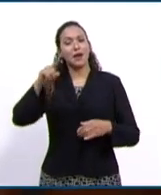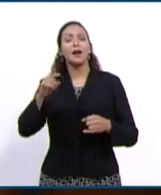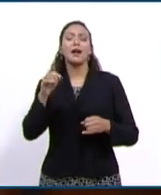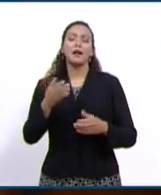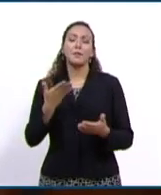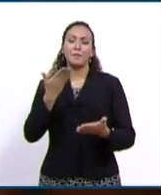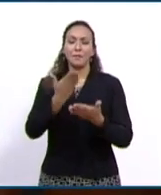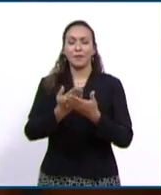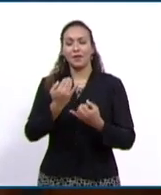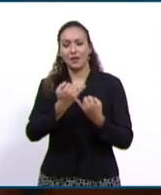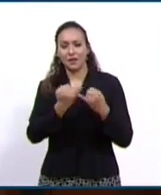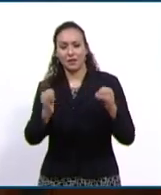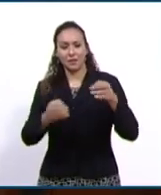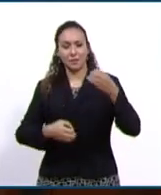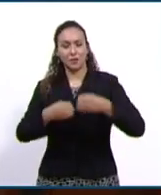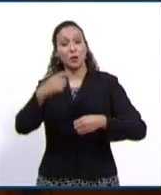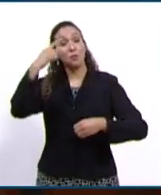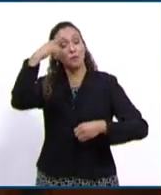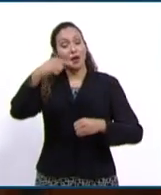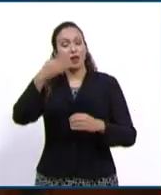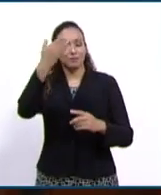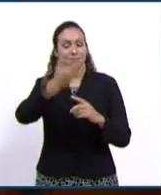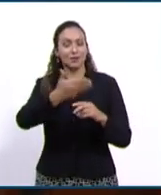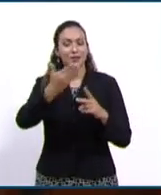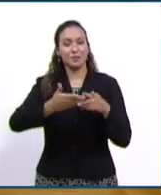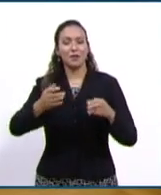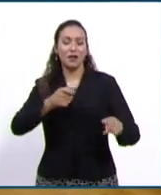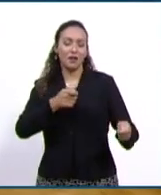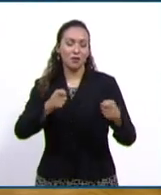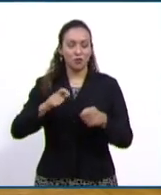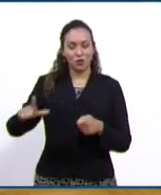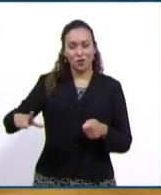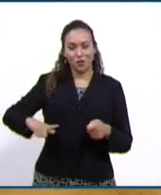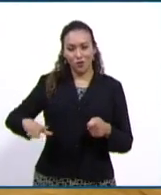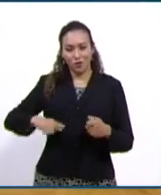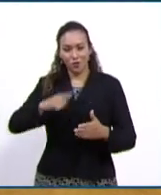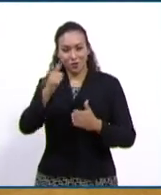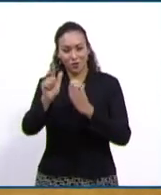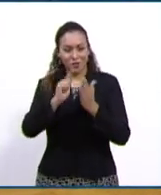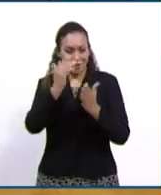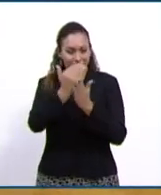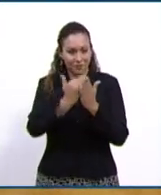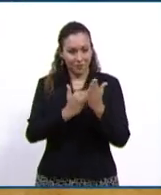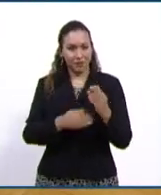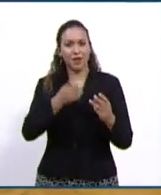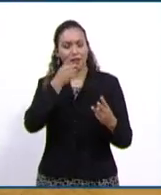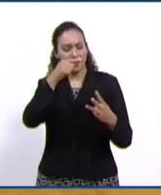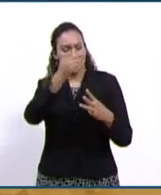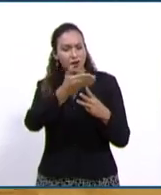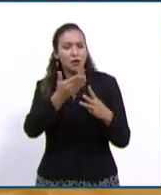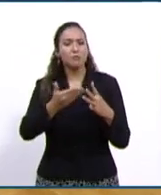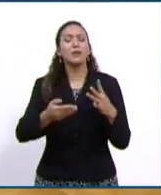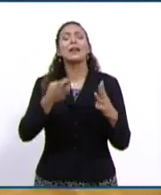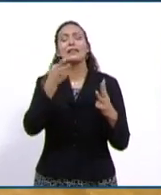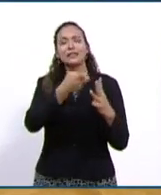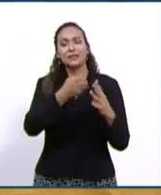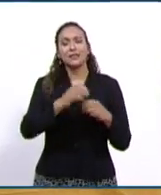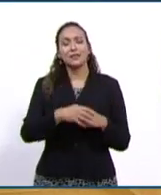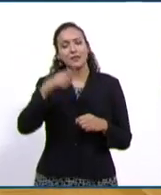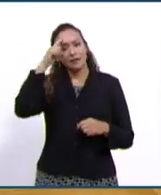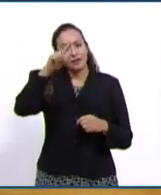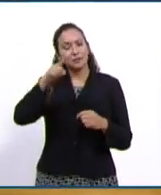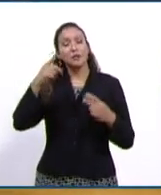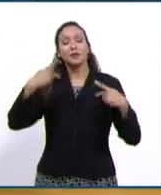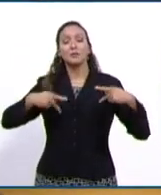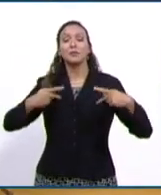para proteger la división de poderes y, por lo tanto, la forma democrática de gobierno, así como para garantizar los derechos de